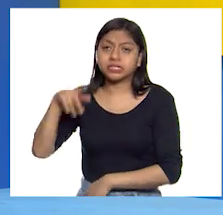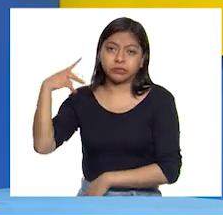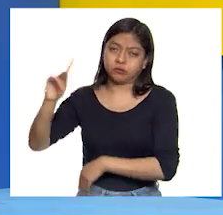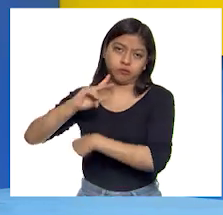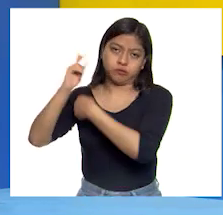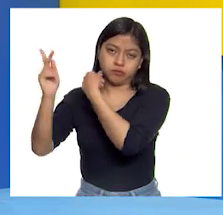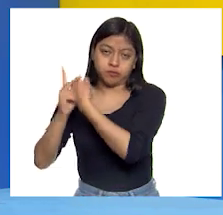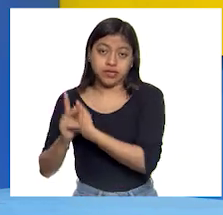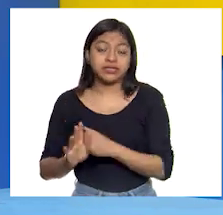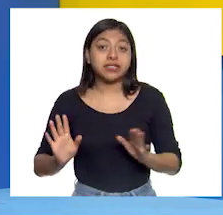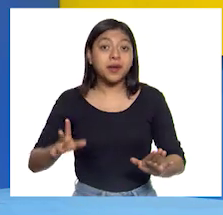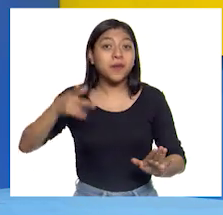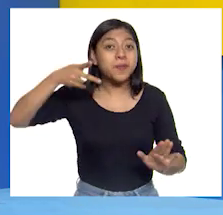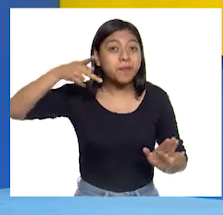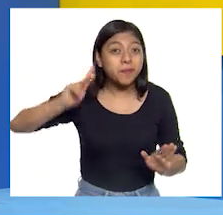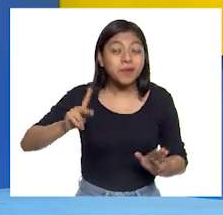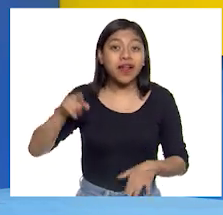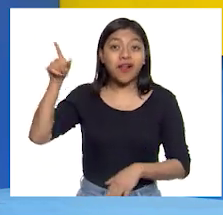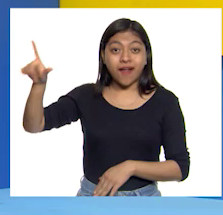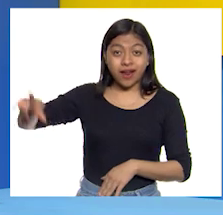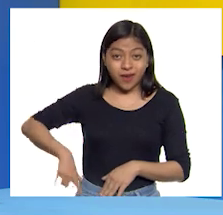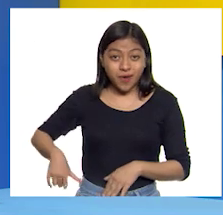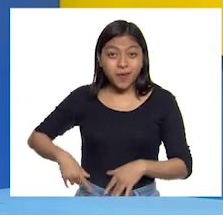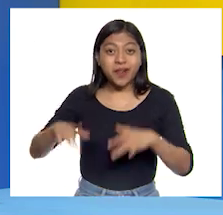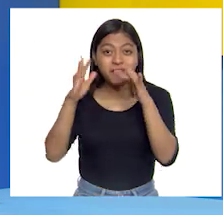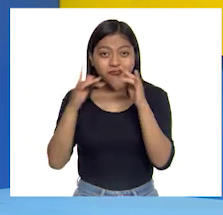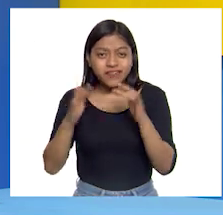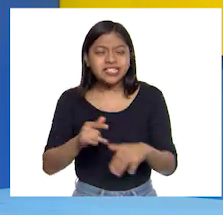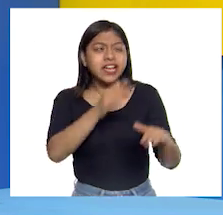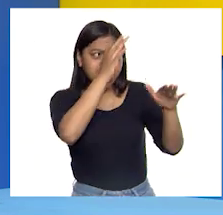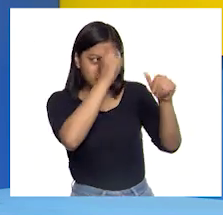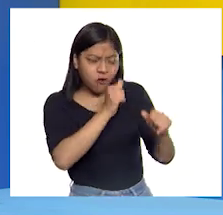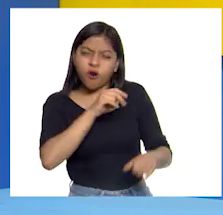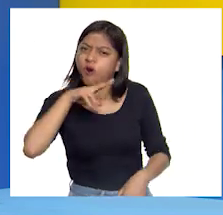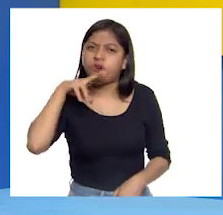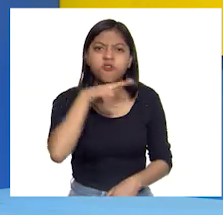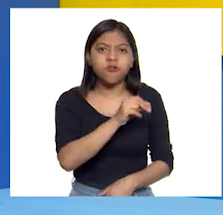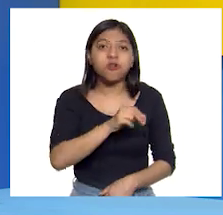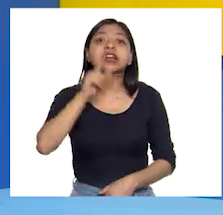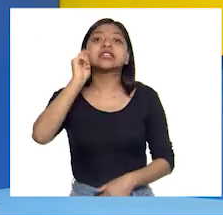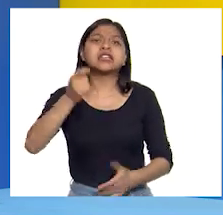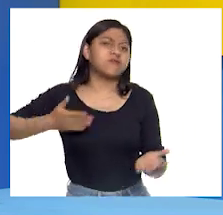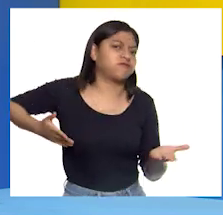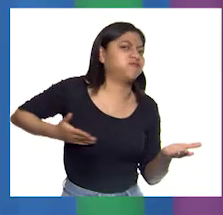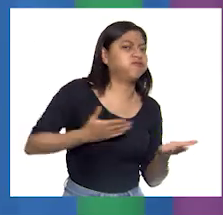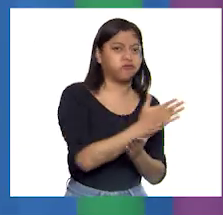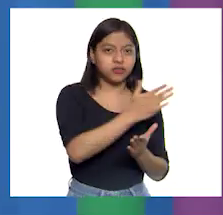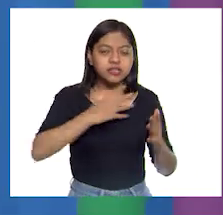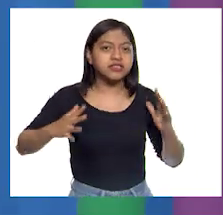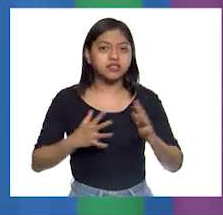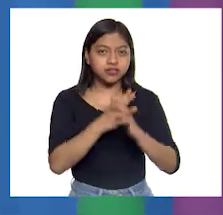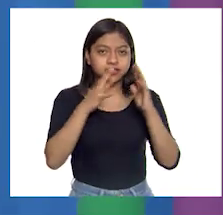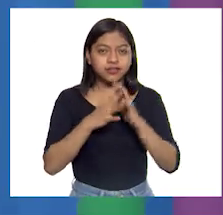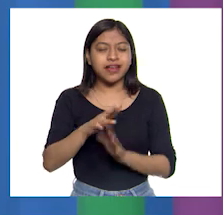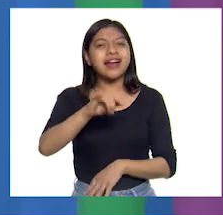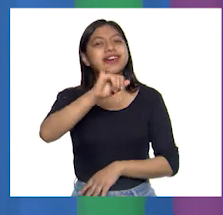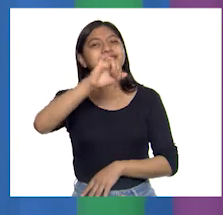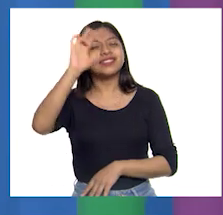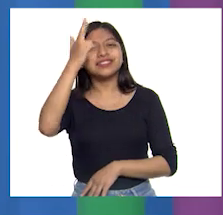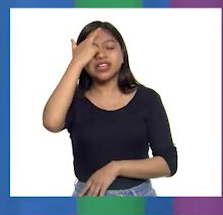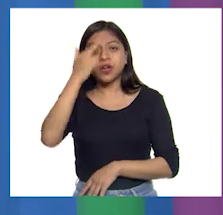nacional. Sin embargo, el gobierno francés no estuvo de acuerdo y comenzó una intervención armada en México. Recuerdo